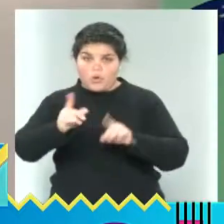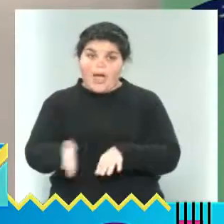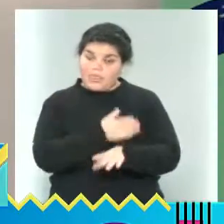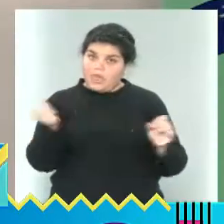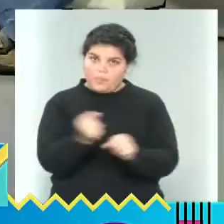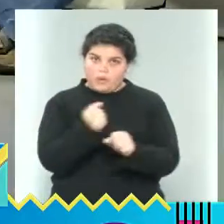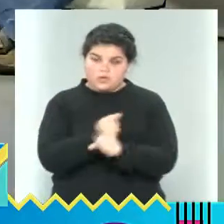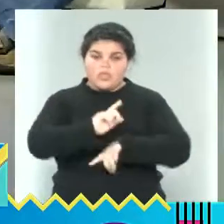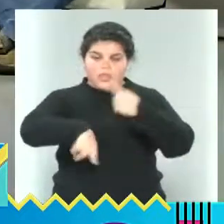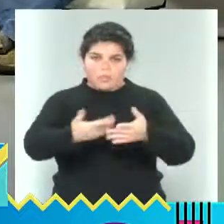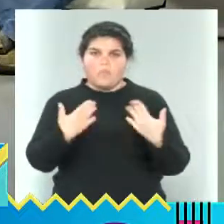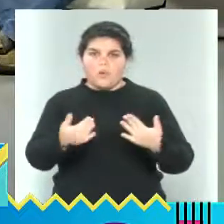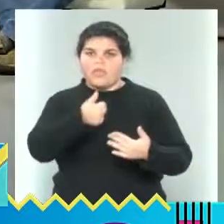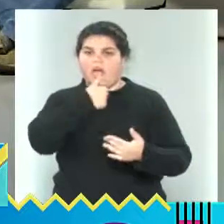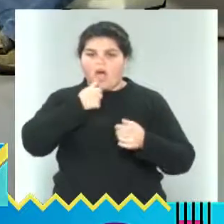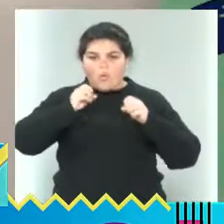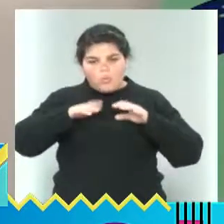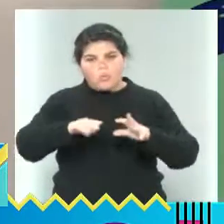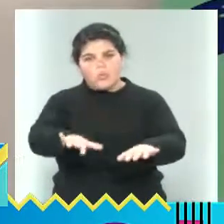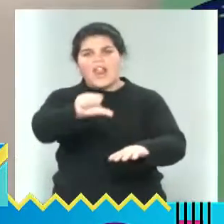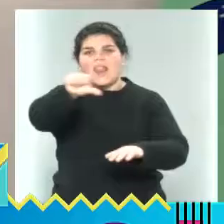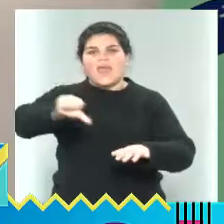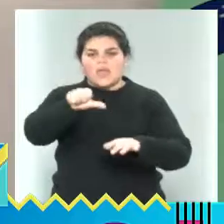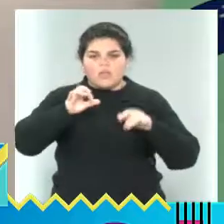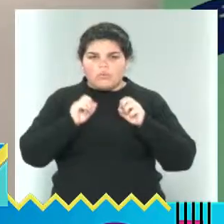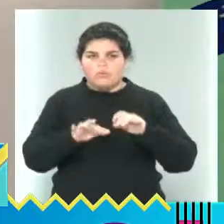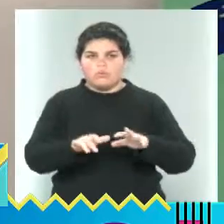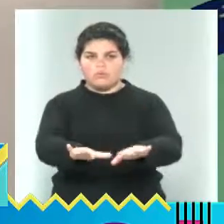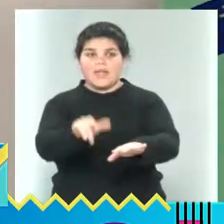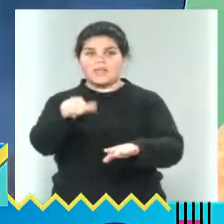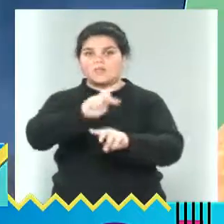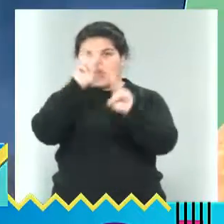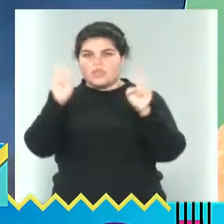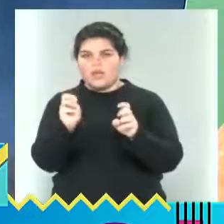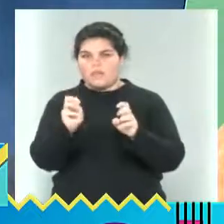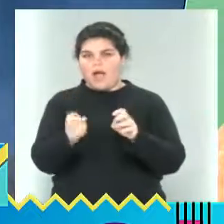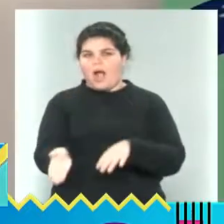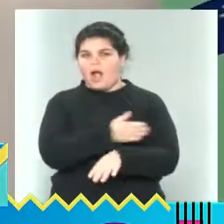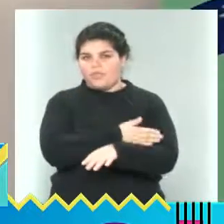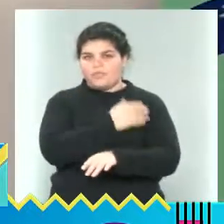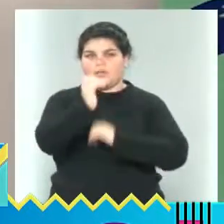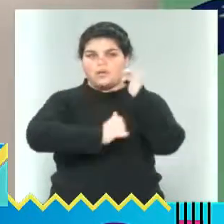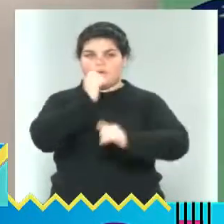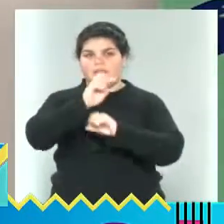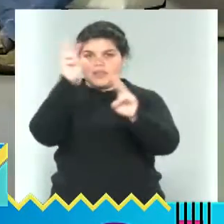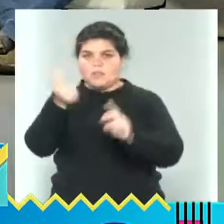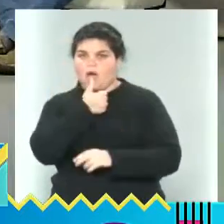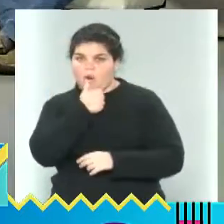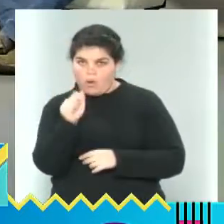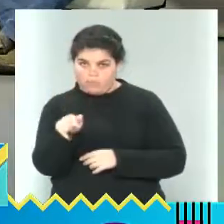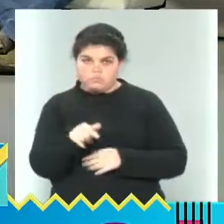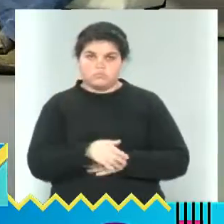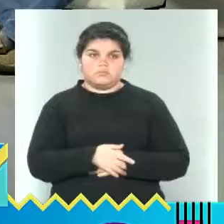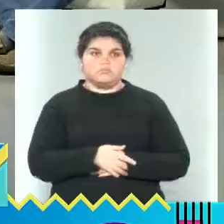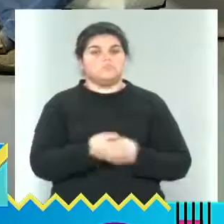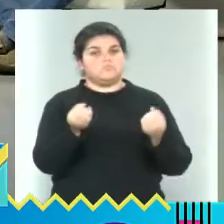de efluente que es generado. Así que creo que es un lindo ejemplo de la temática que hemos mencionado, particularmente en el caso del agua. Bien.